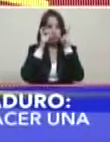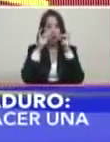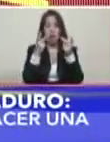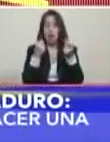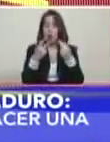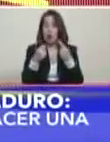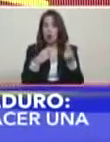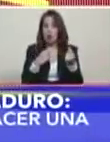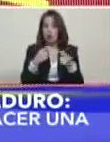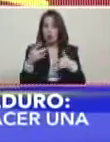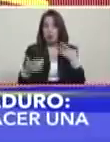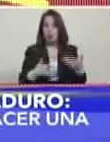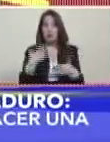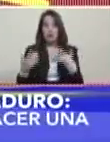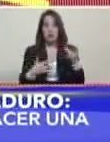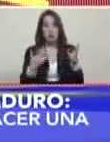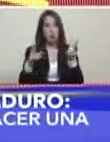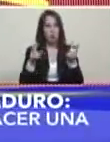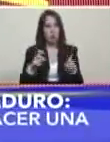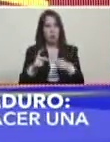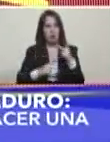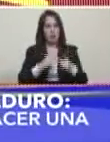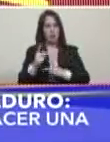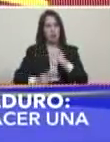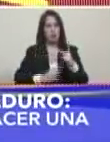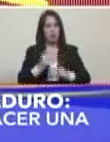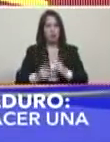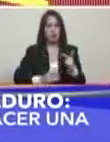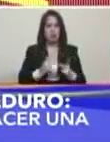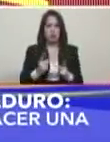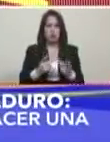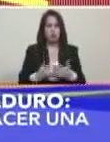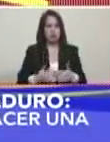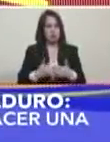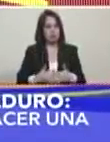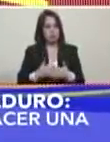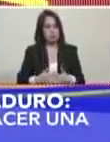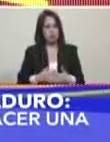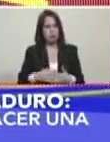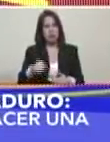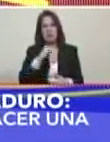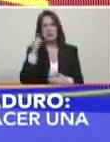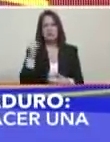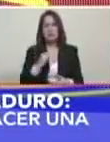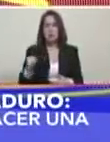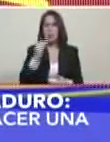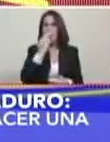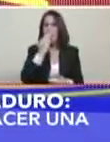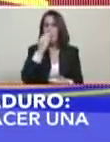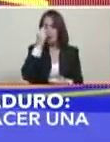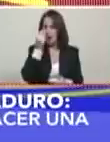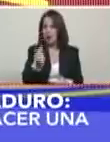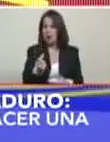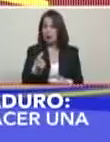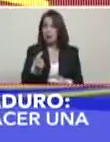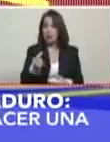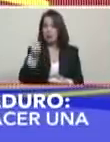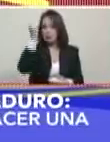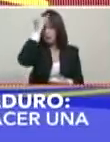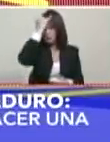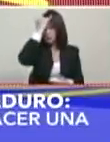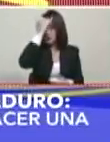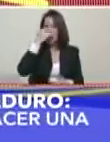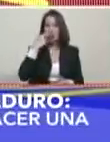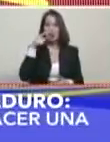la reactivación y ampliación de la producción del complejo industrial Ezequiel Zamora, ubicado en San Francisco de Yare, para su